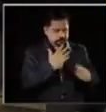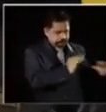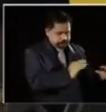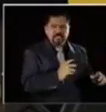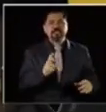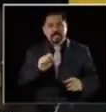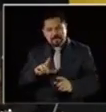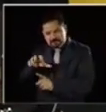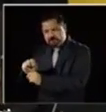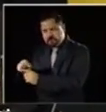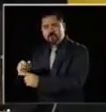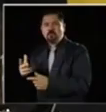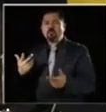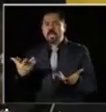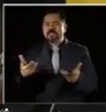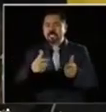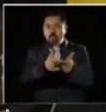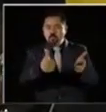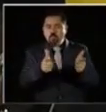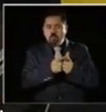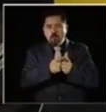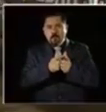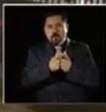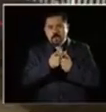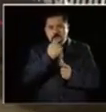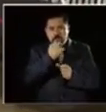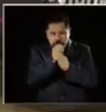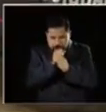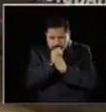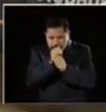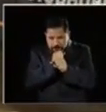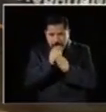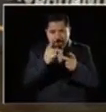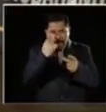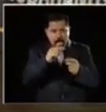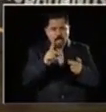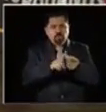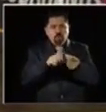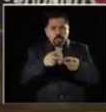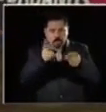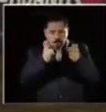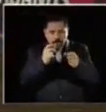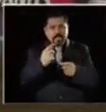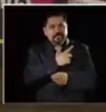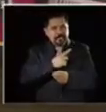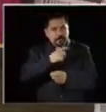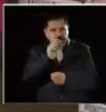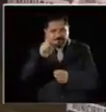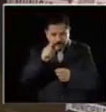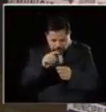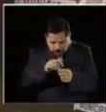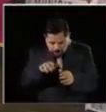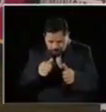de periciales, un cuerpo en donde vaya a tomar huellas, en donde tengamos las evidencias para acabar